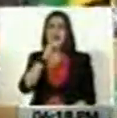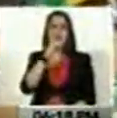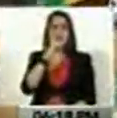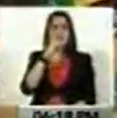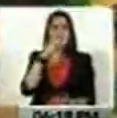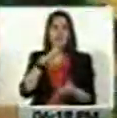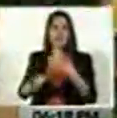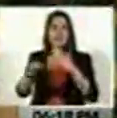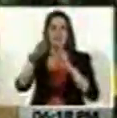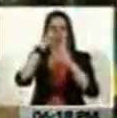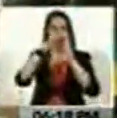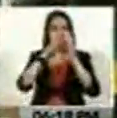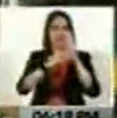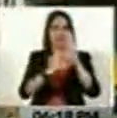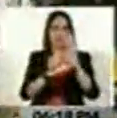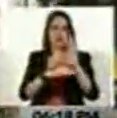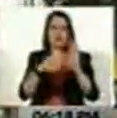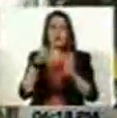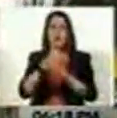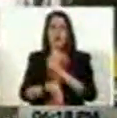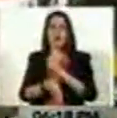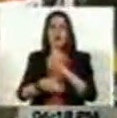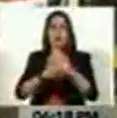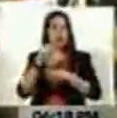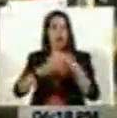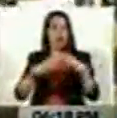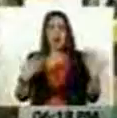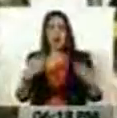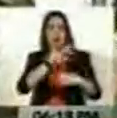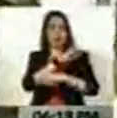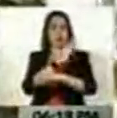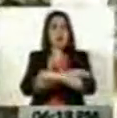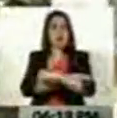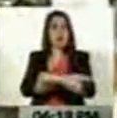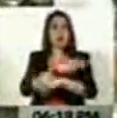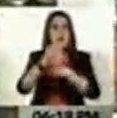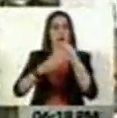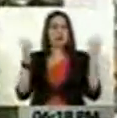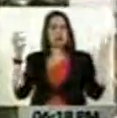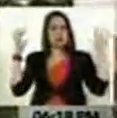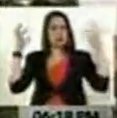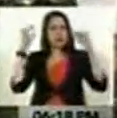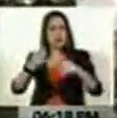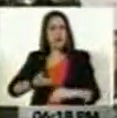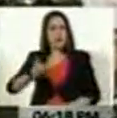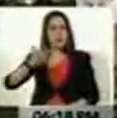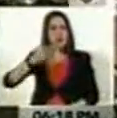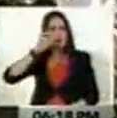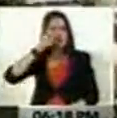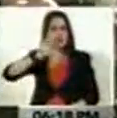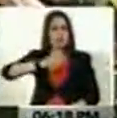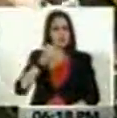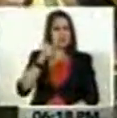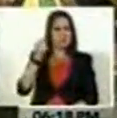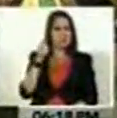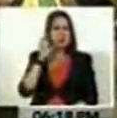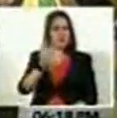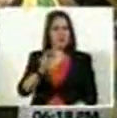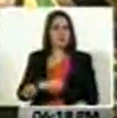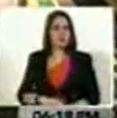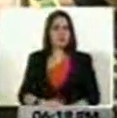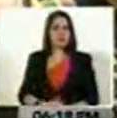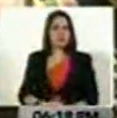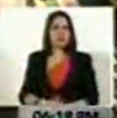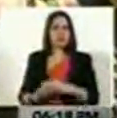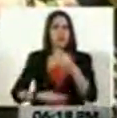los detalles. Cuéntenos, general, ¿cuál es el pie de fuerza para este despliegue y la importancia que tienen para la seguridad ciudadana del país? Sí, bueno,